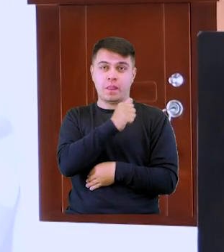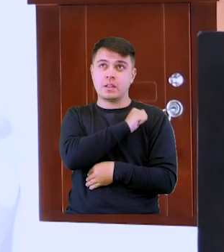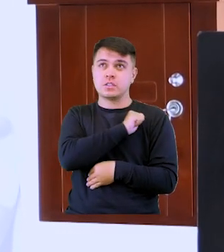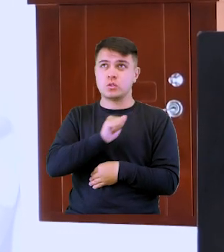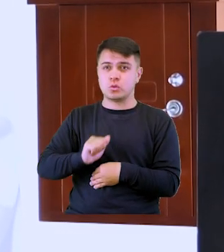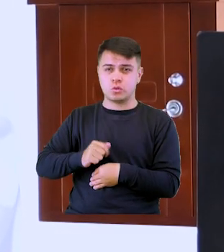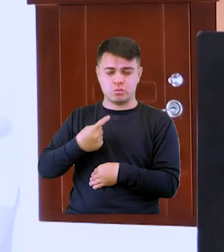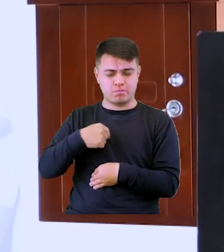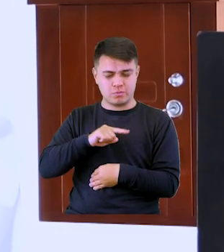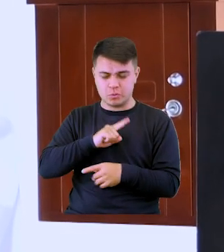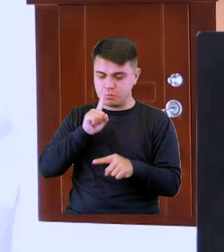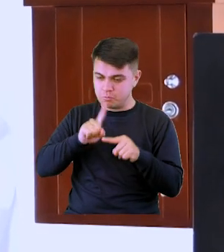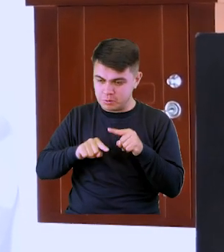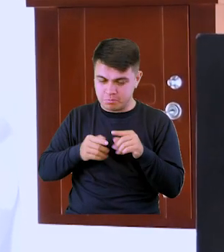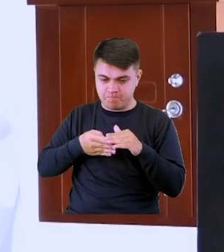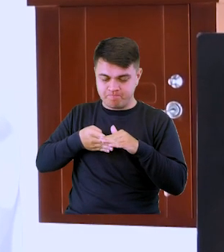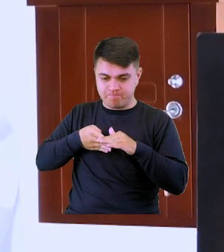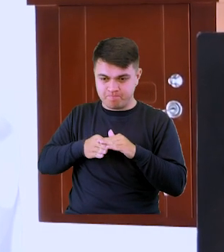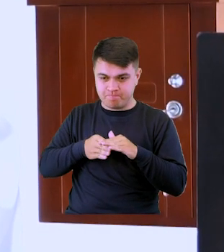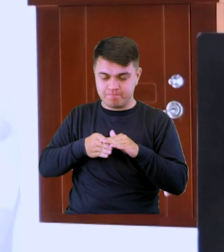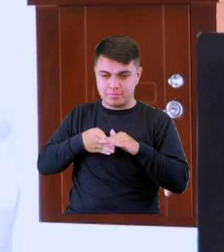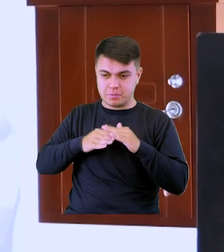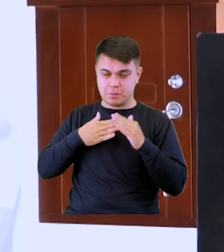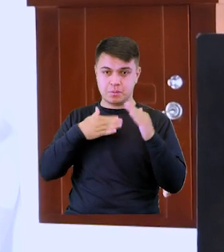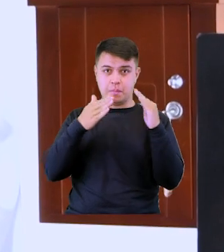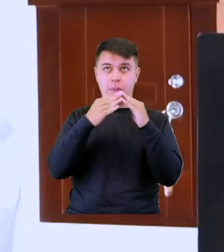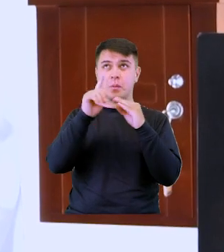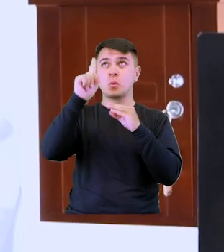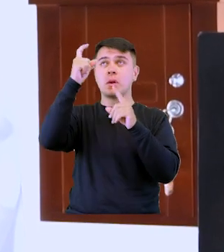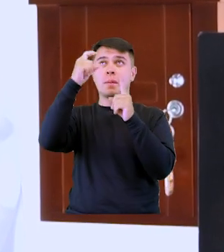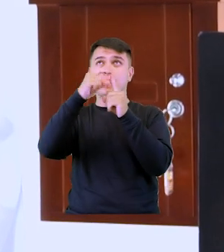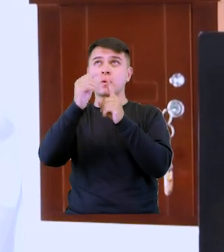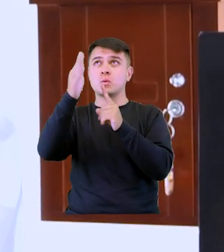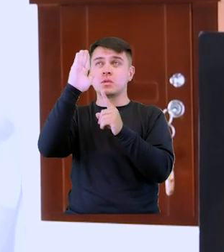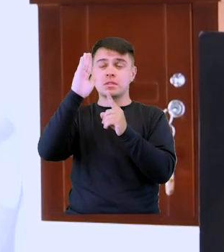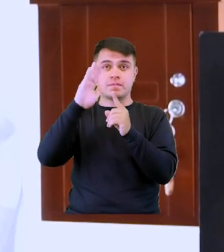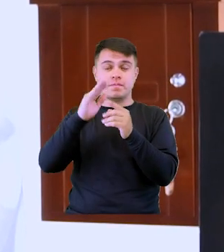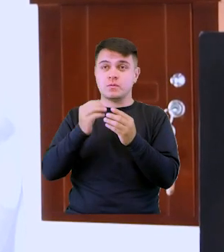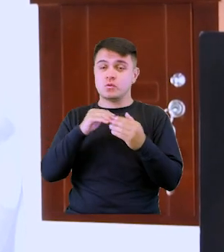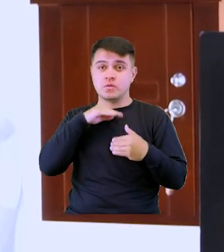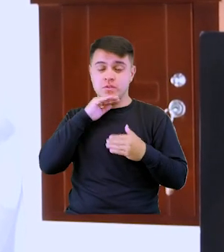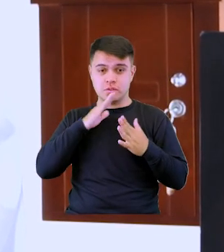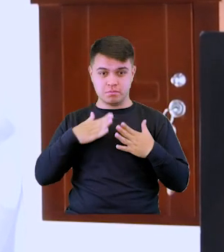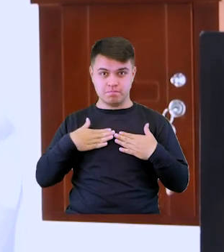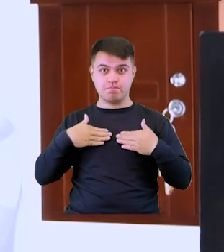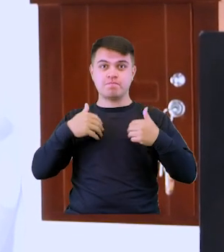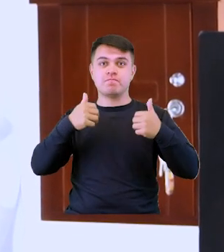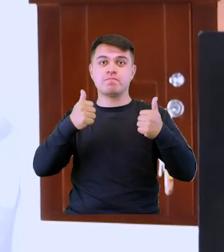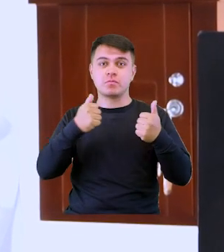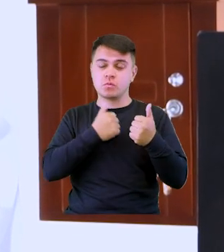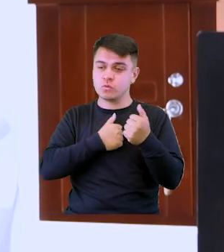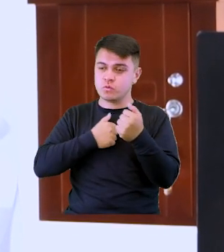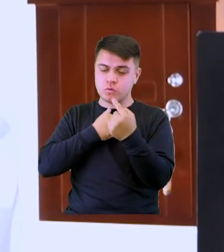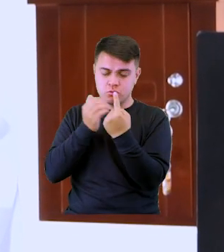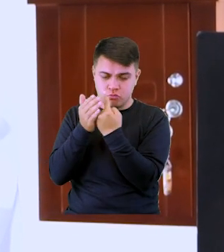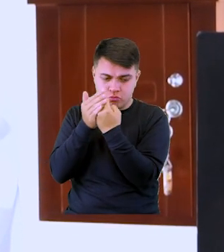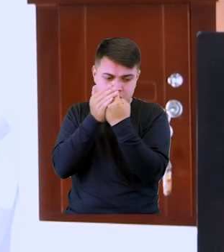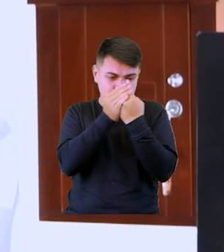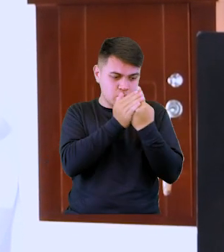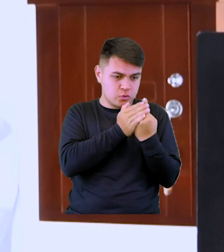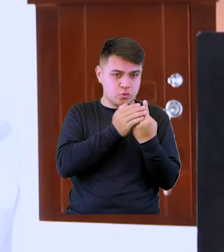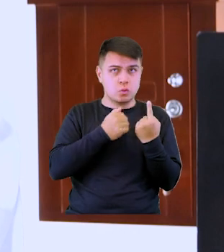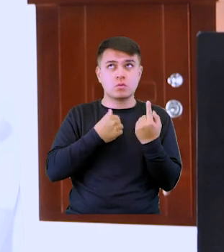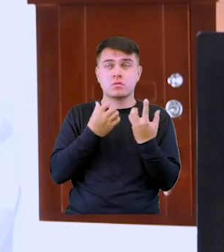Señor, yo no soy digno de que entres en mi casa, pero una palabra tuya bastará para sanar. Protégeme, Señor, que